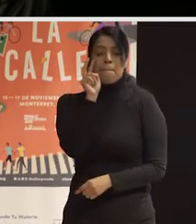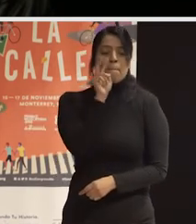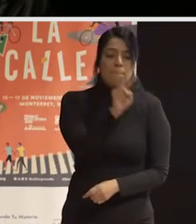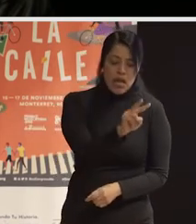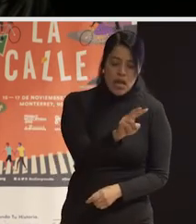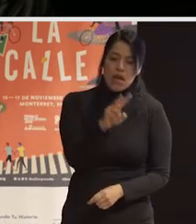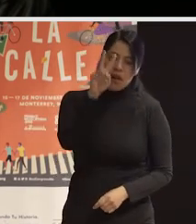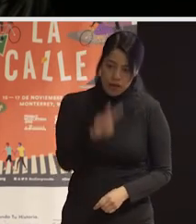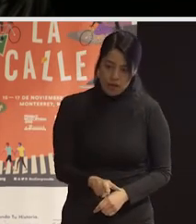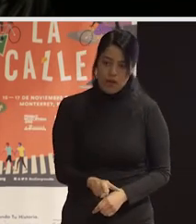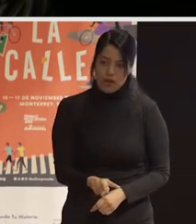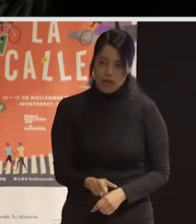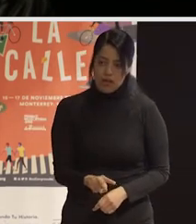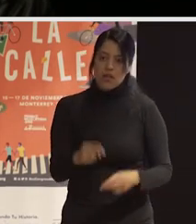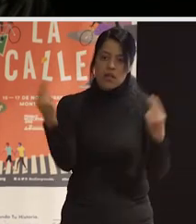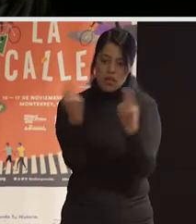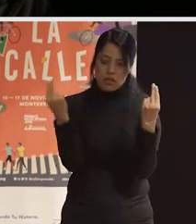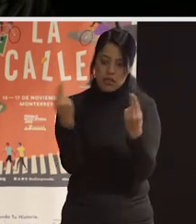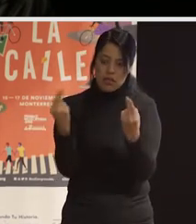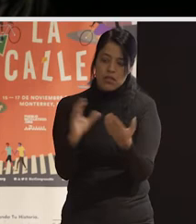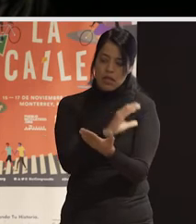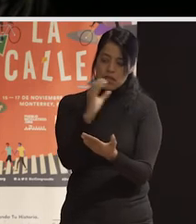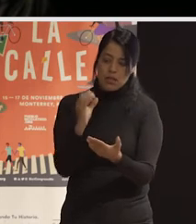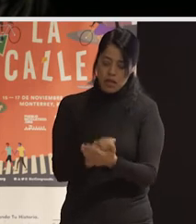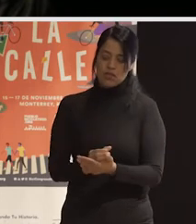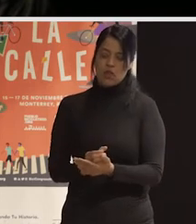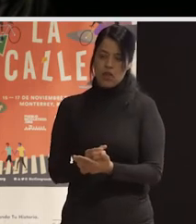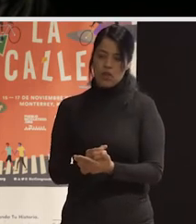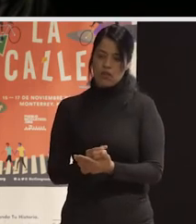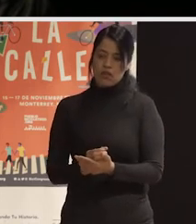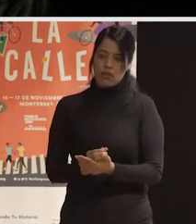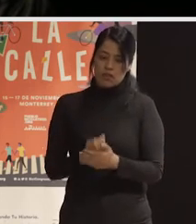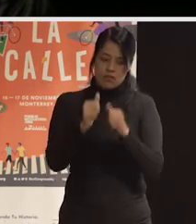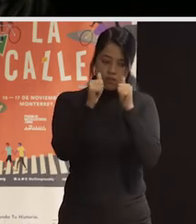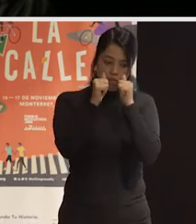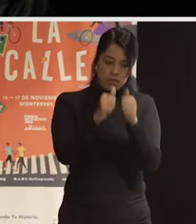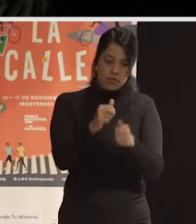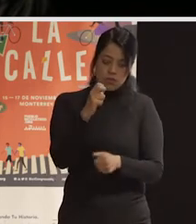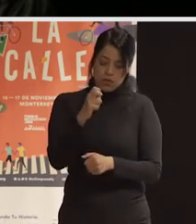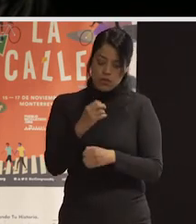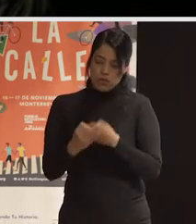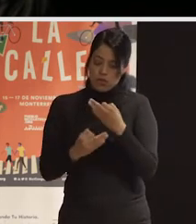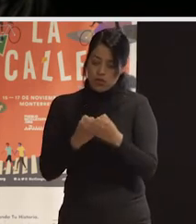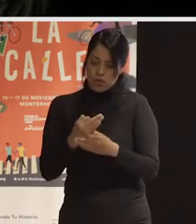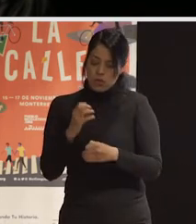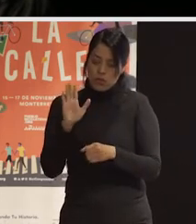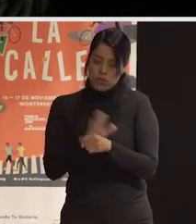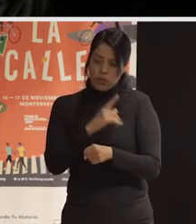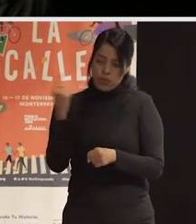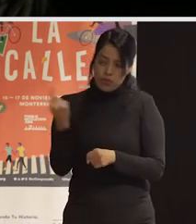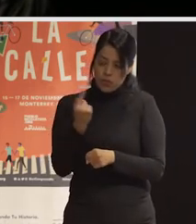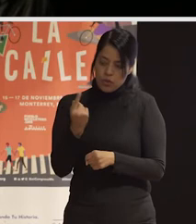la realidad que tenemos en la ciudad bien entonces todo esto por qué